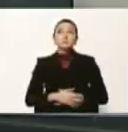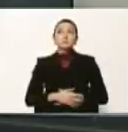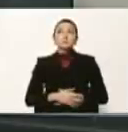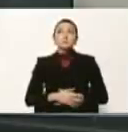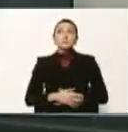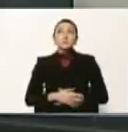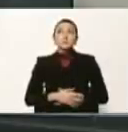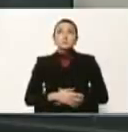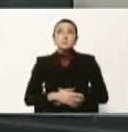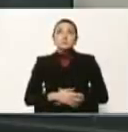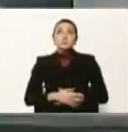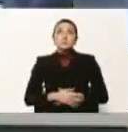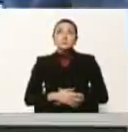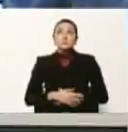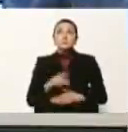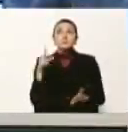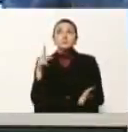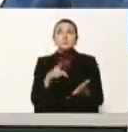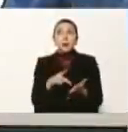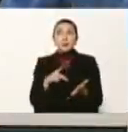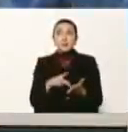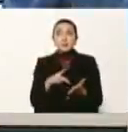solamente participaron